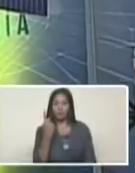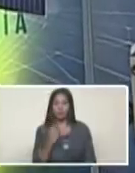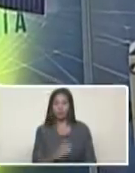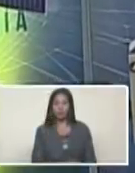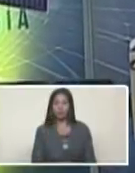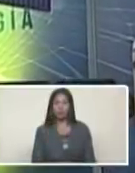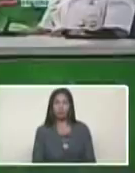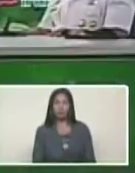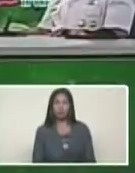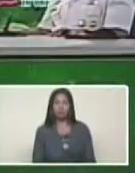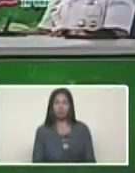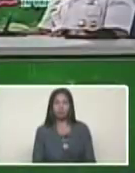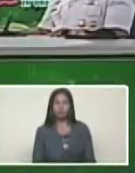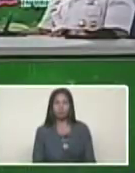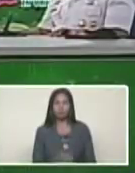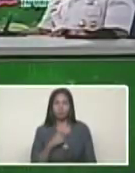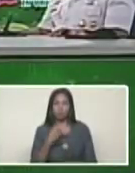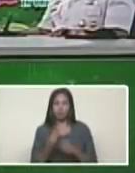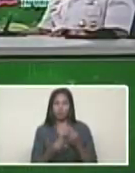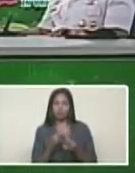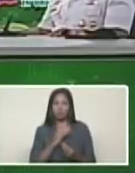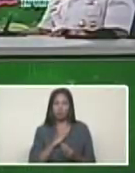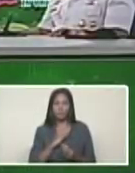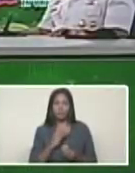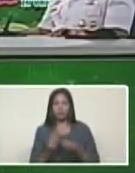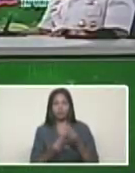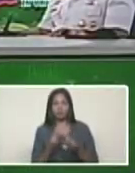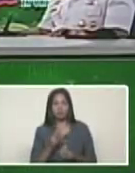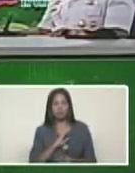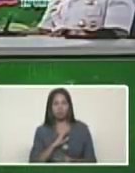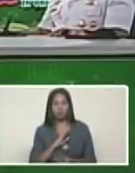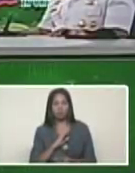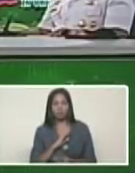que he hecho es crear la corporación.